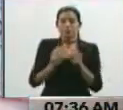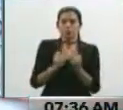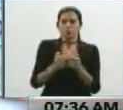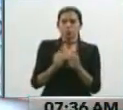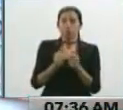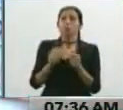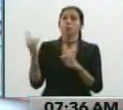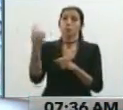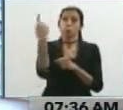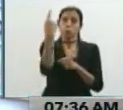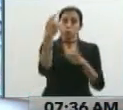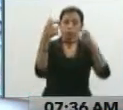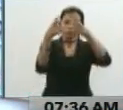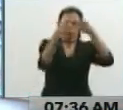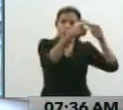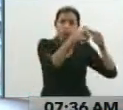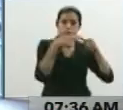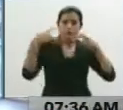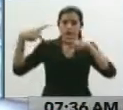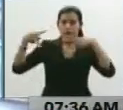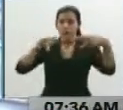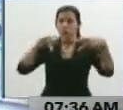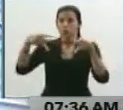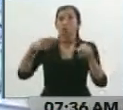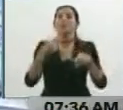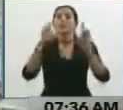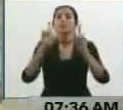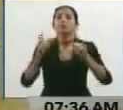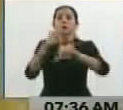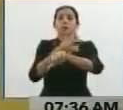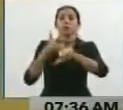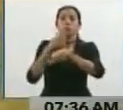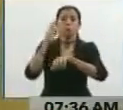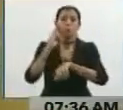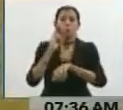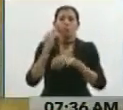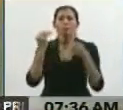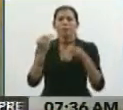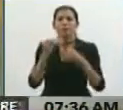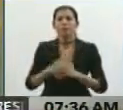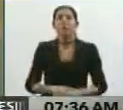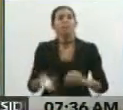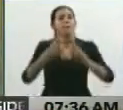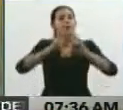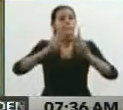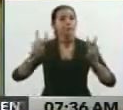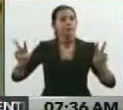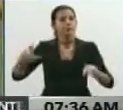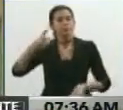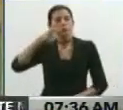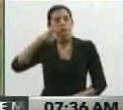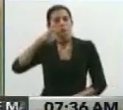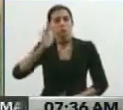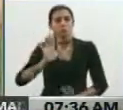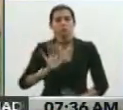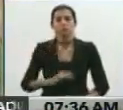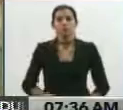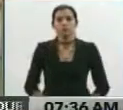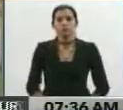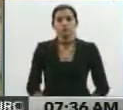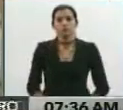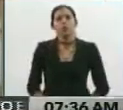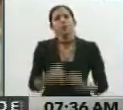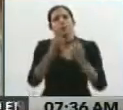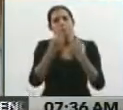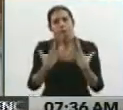es importante acotar que es una medida del gobierno bolivariano para garantizar la paz para garantizar el